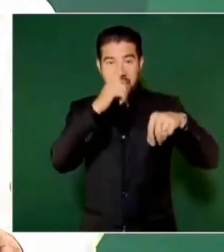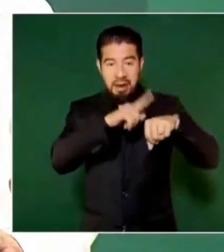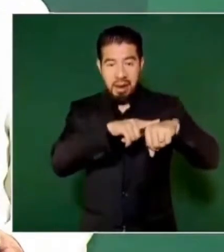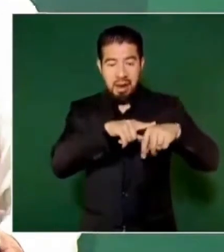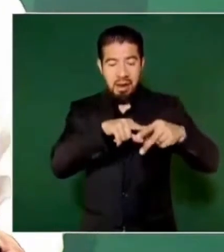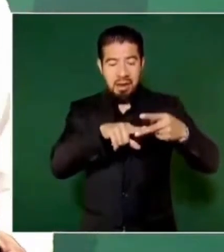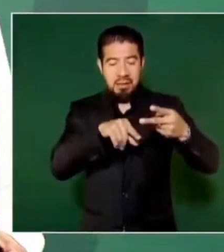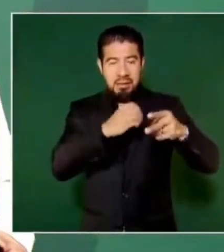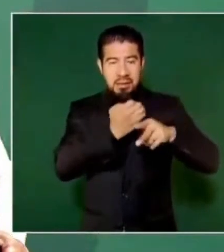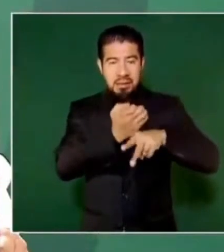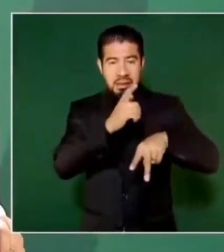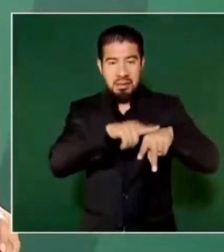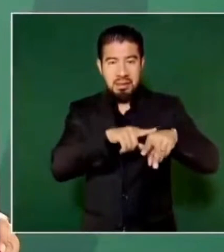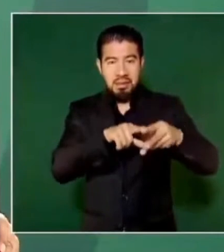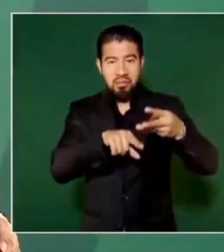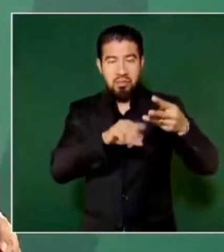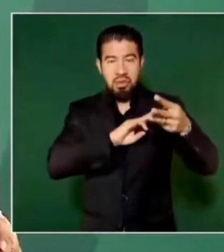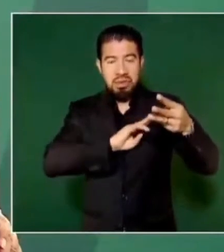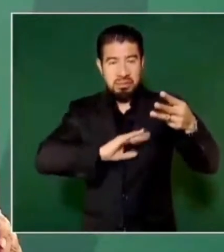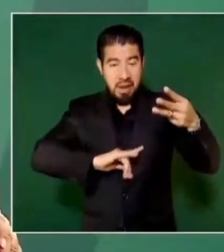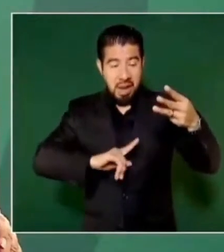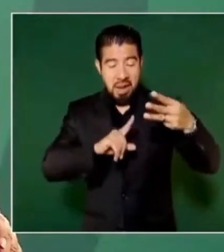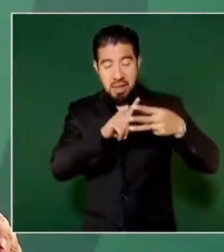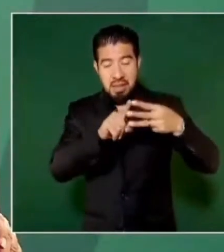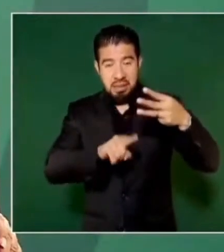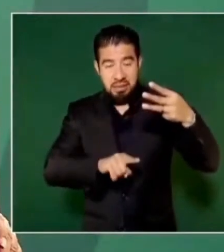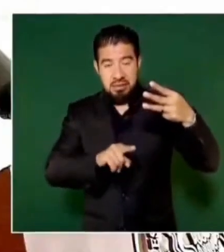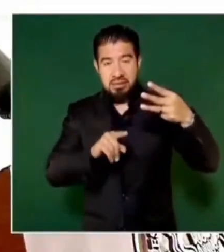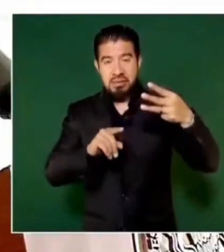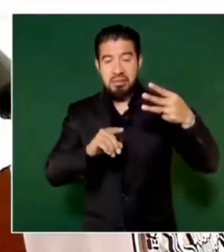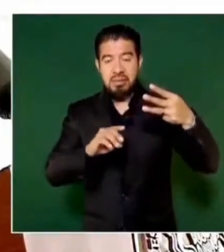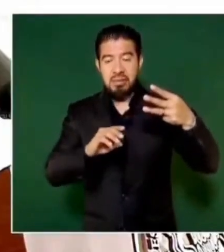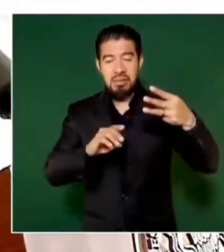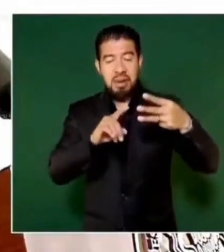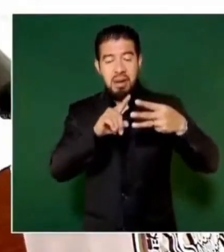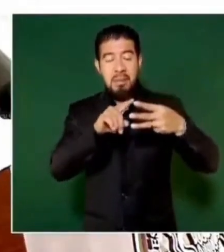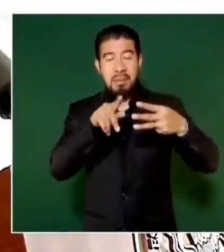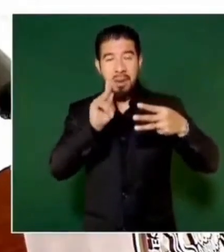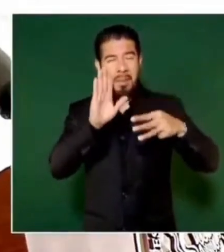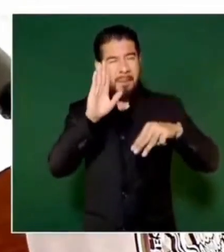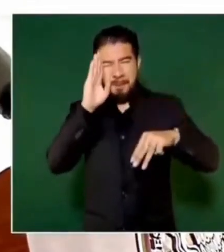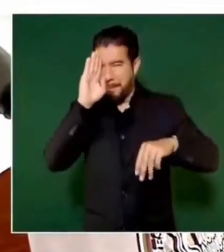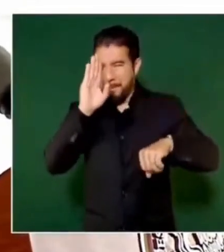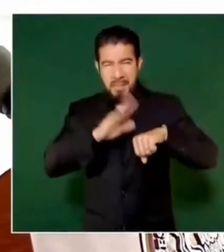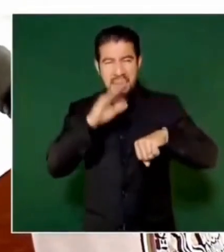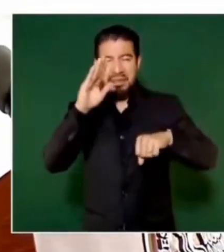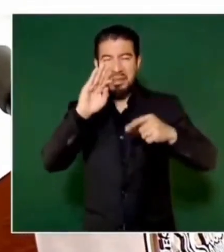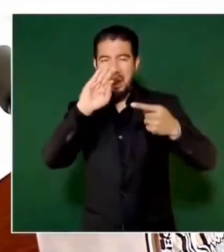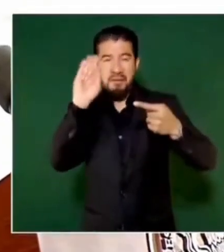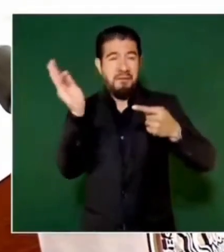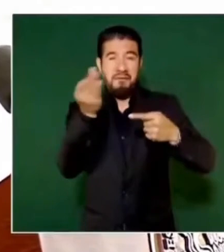Yo creo que el peor era el gobierno federal.